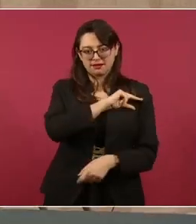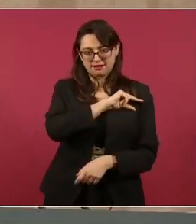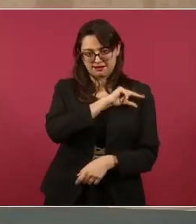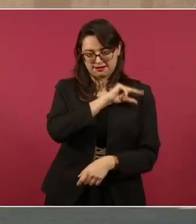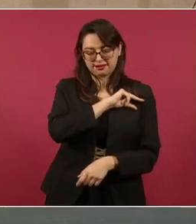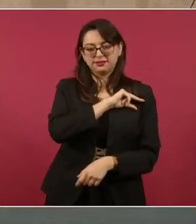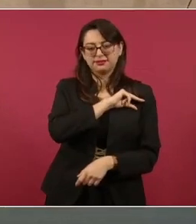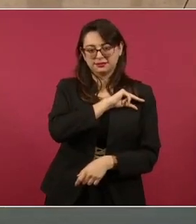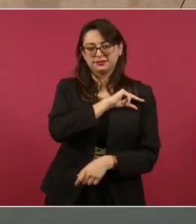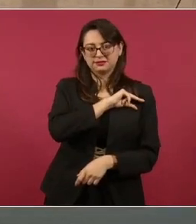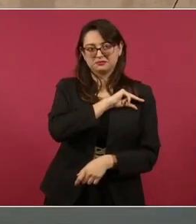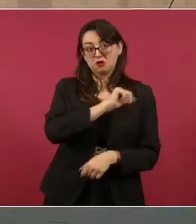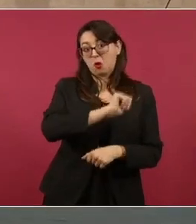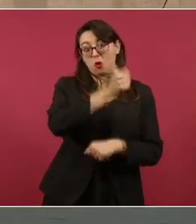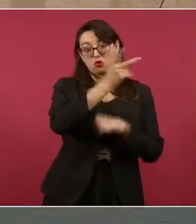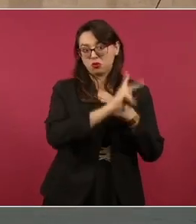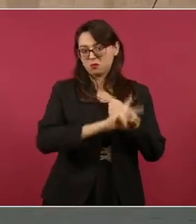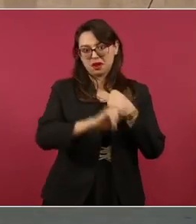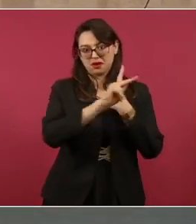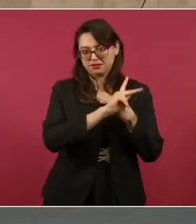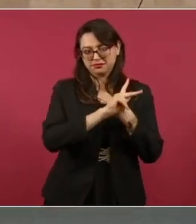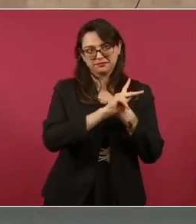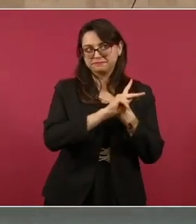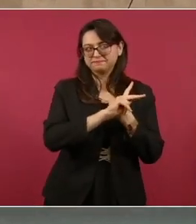fundamentalmente a extranjeros.